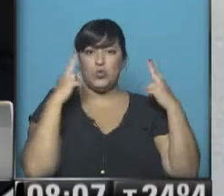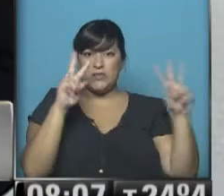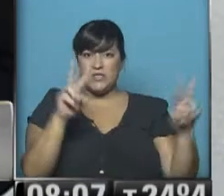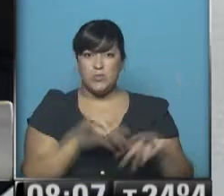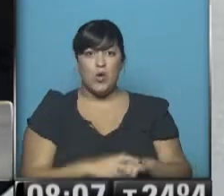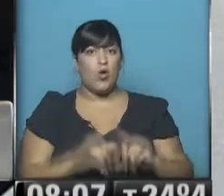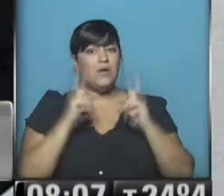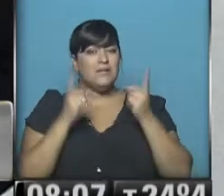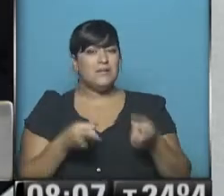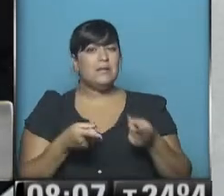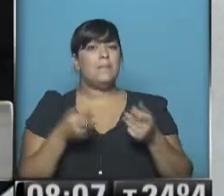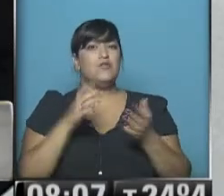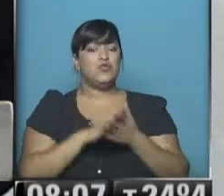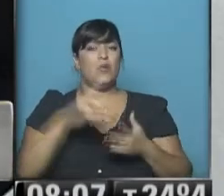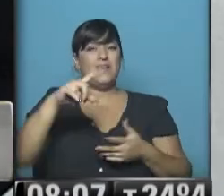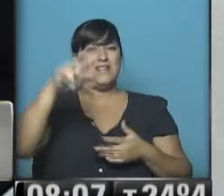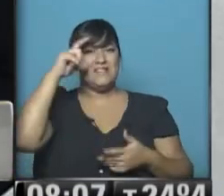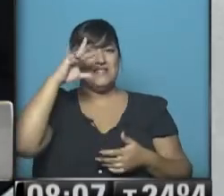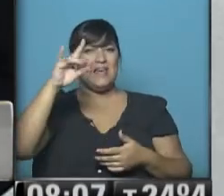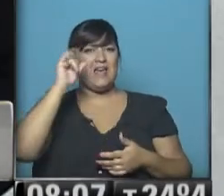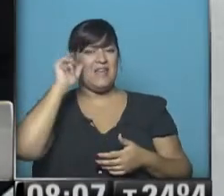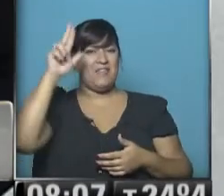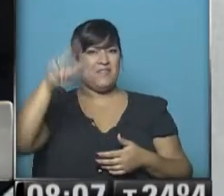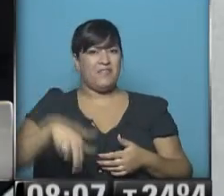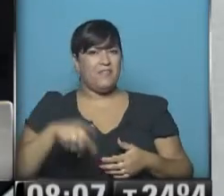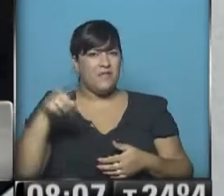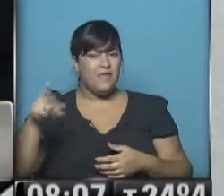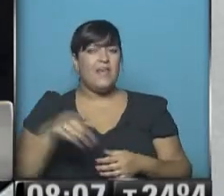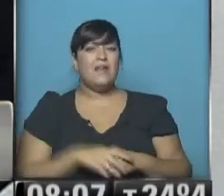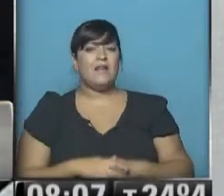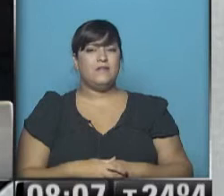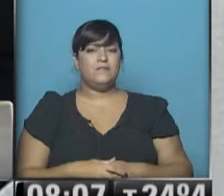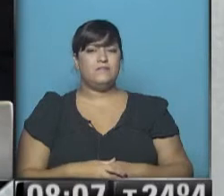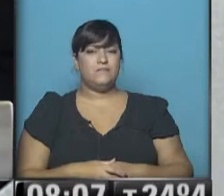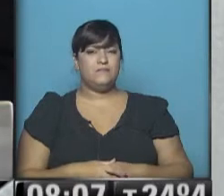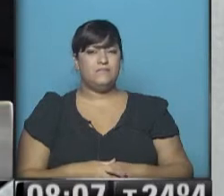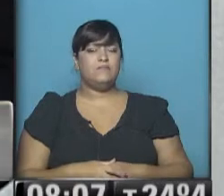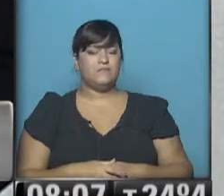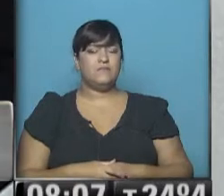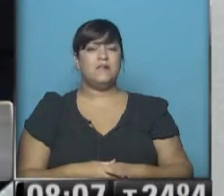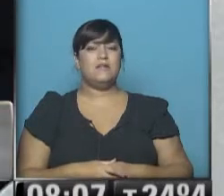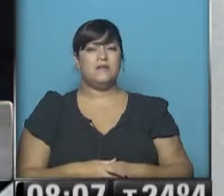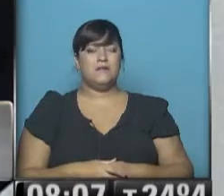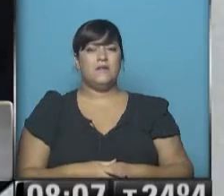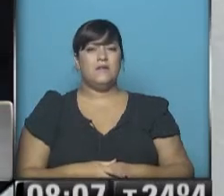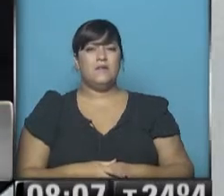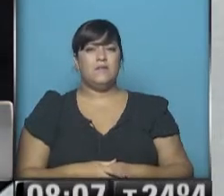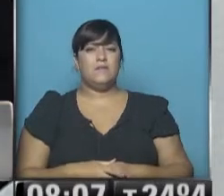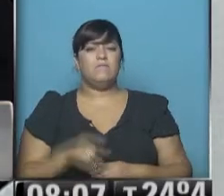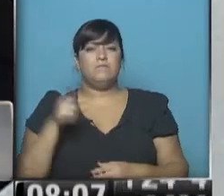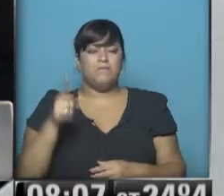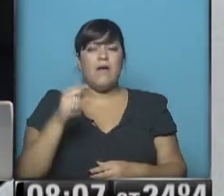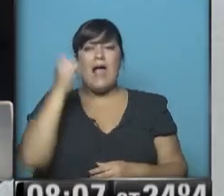la operadora de sed y la a través de la comunicación 56 33 ha permitido establecer